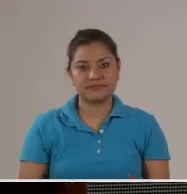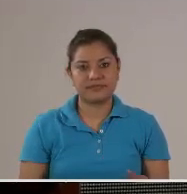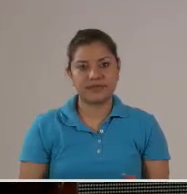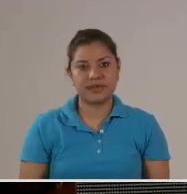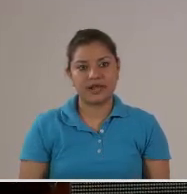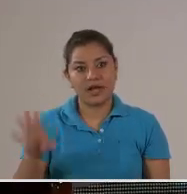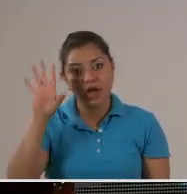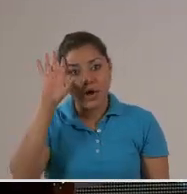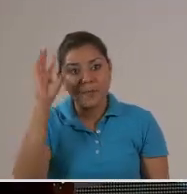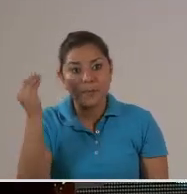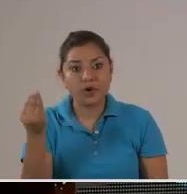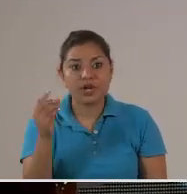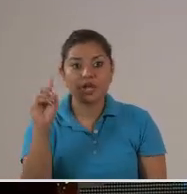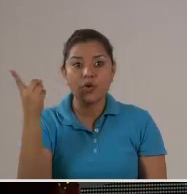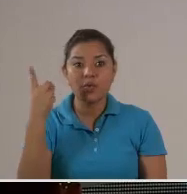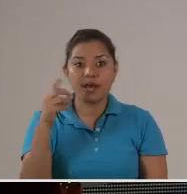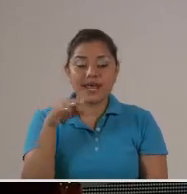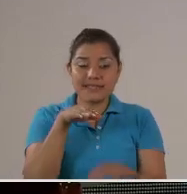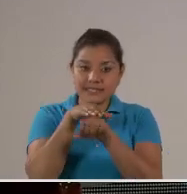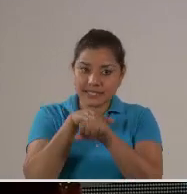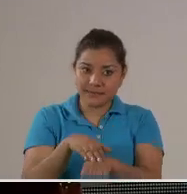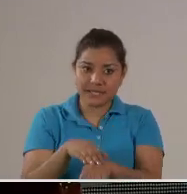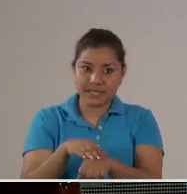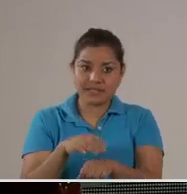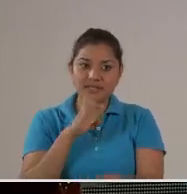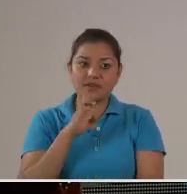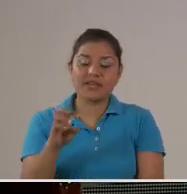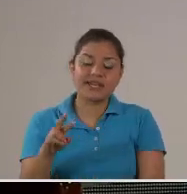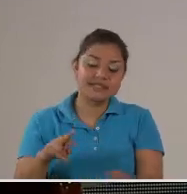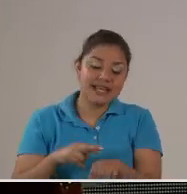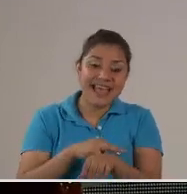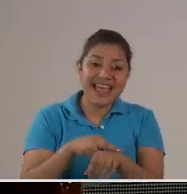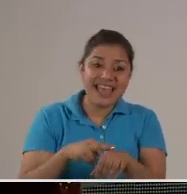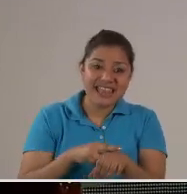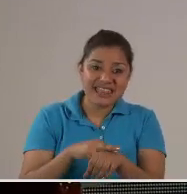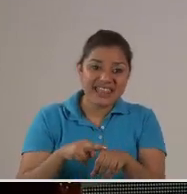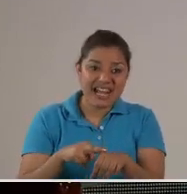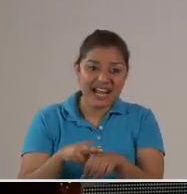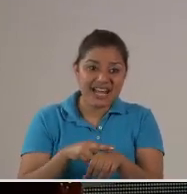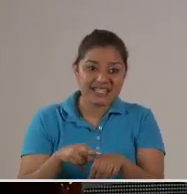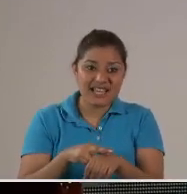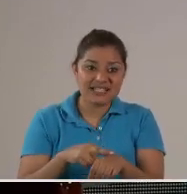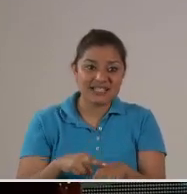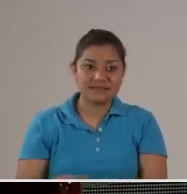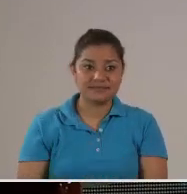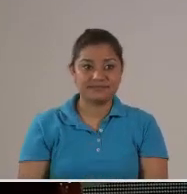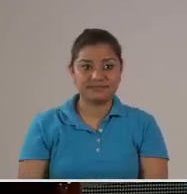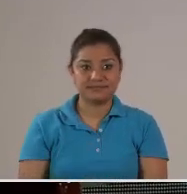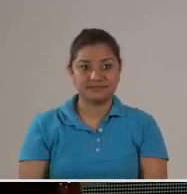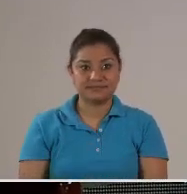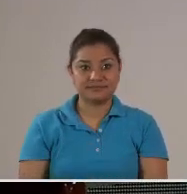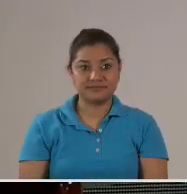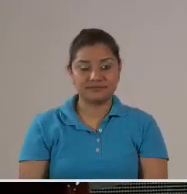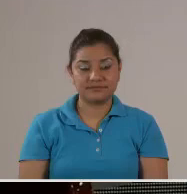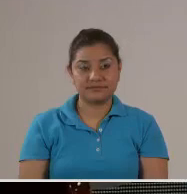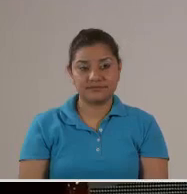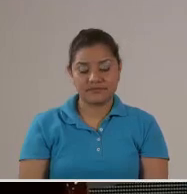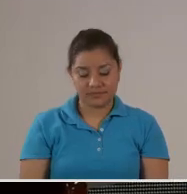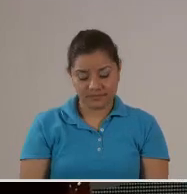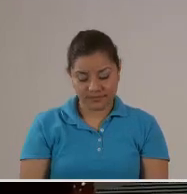étnico nacional étnico hermano mir pues ya lo habíamos leído verdad pero nosotros